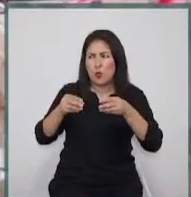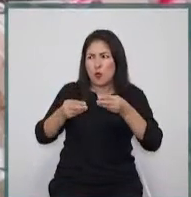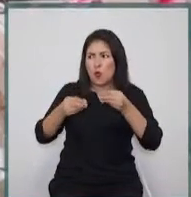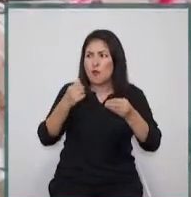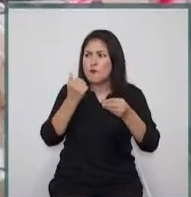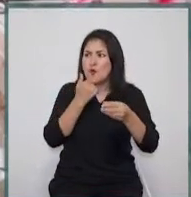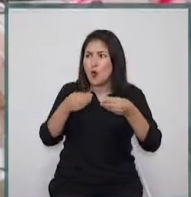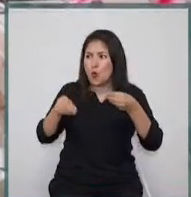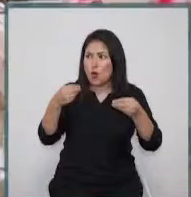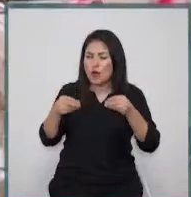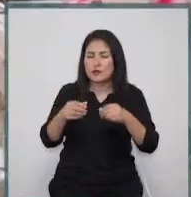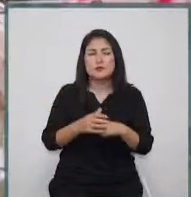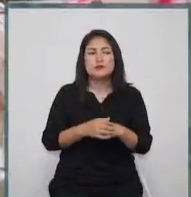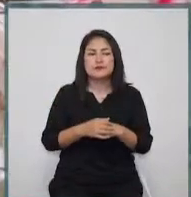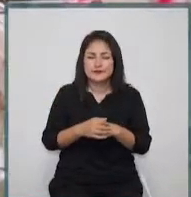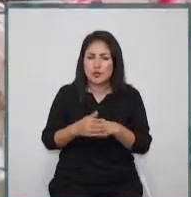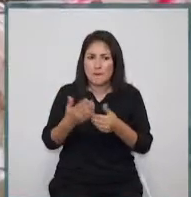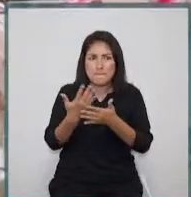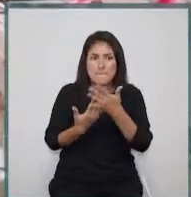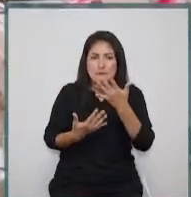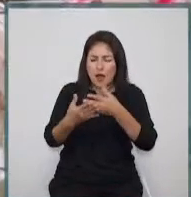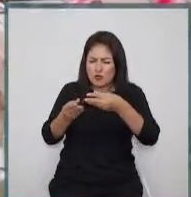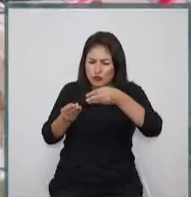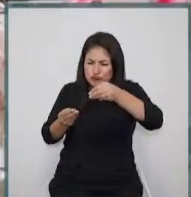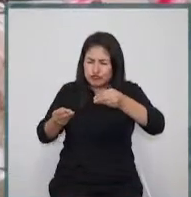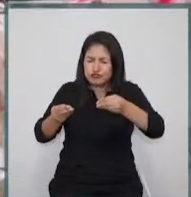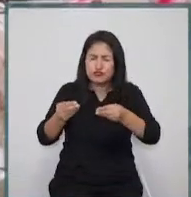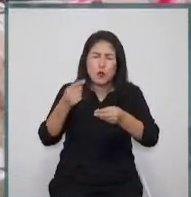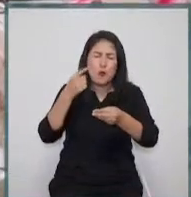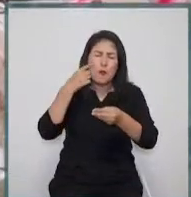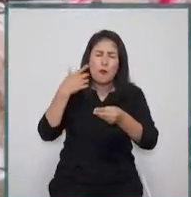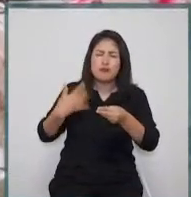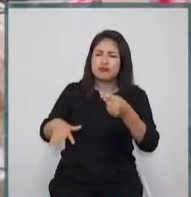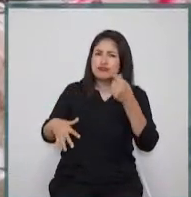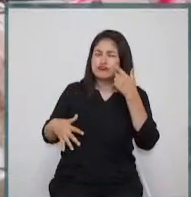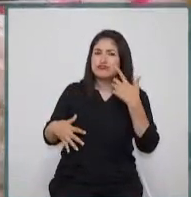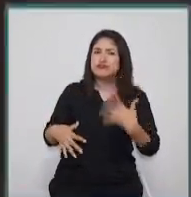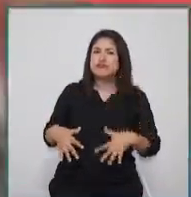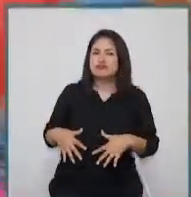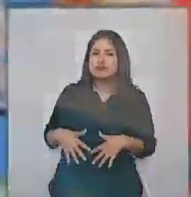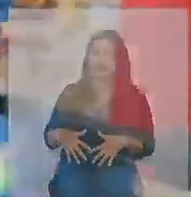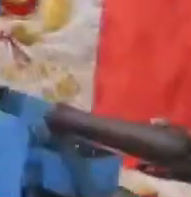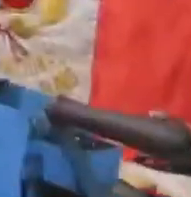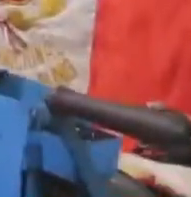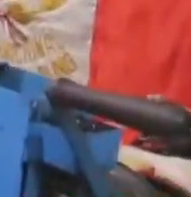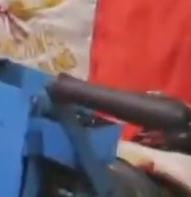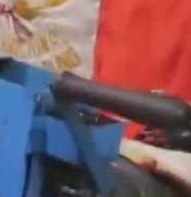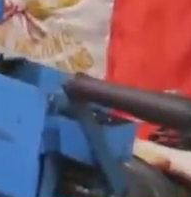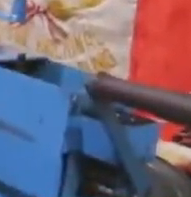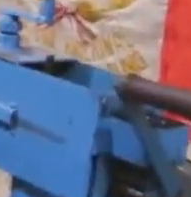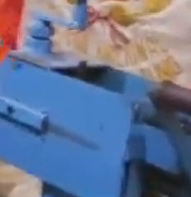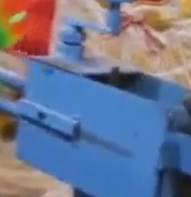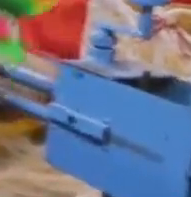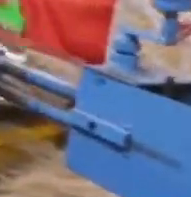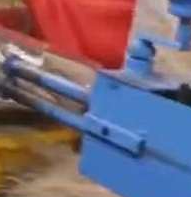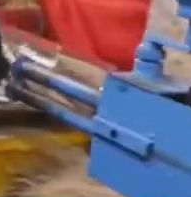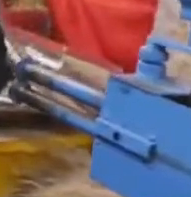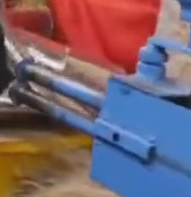hacen de hojalata, ¿no? Y todo es manual, o sea, tiene un valor indiscutible.